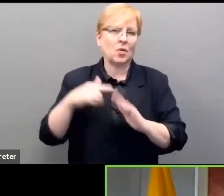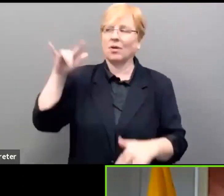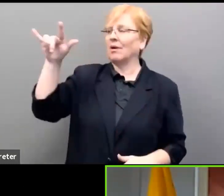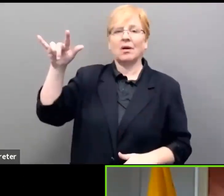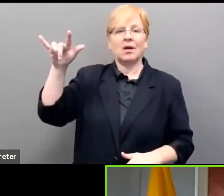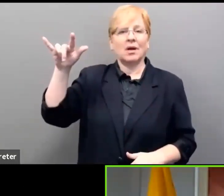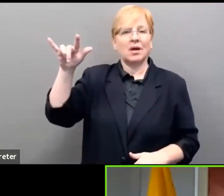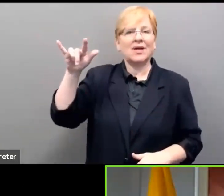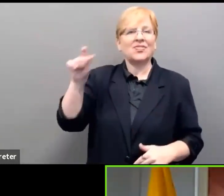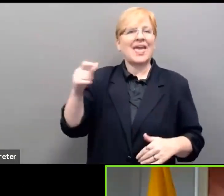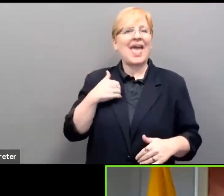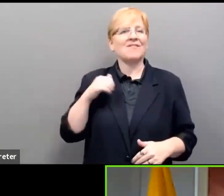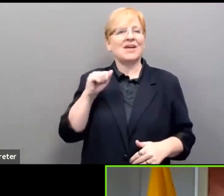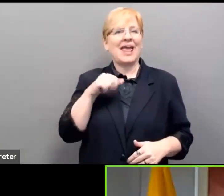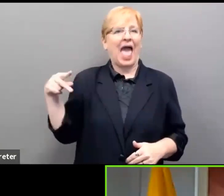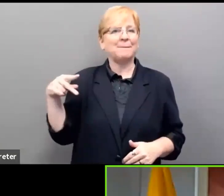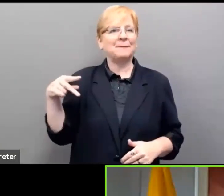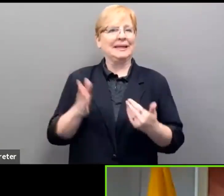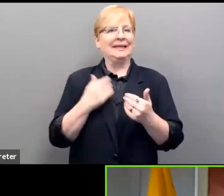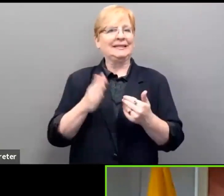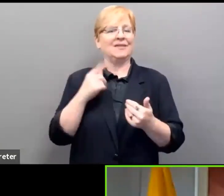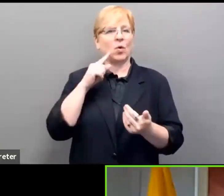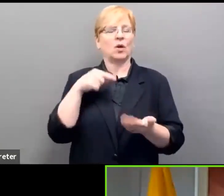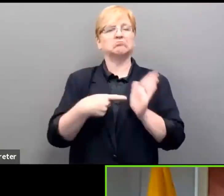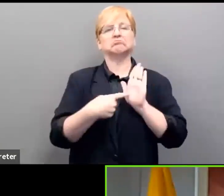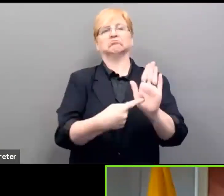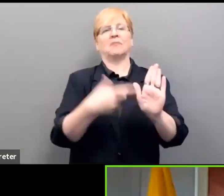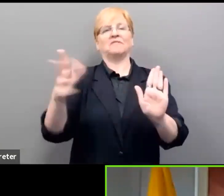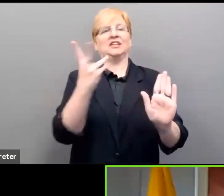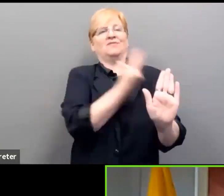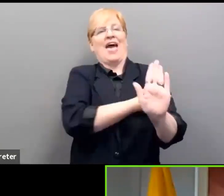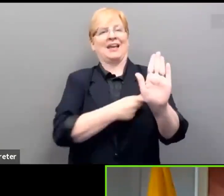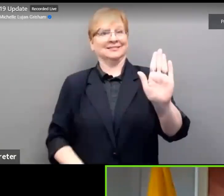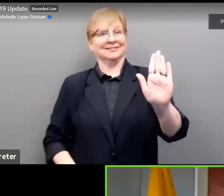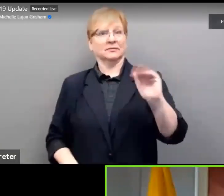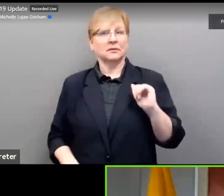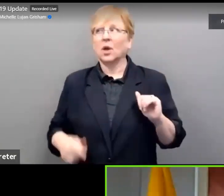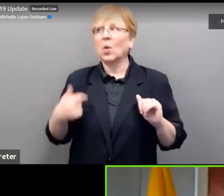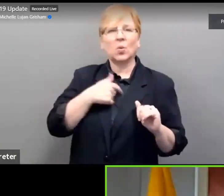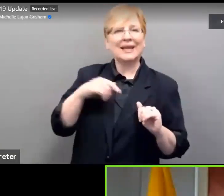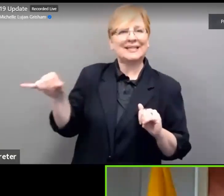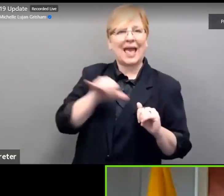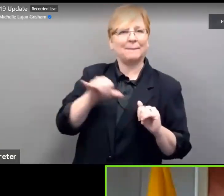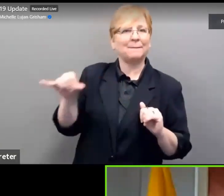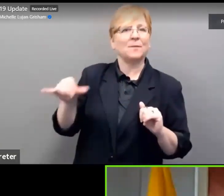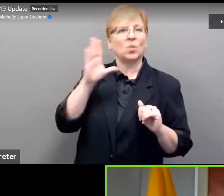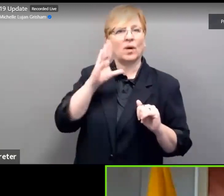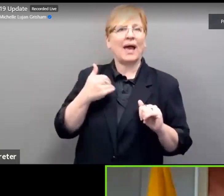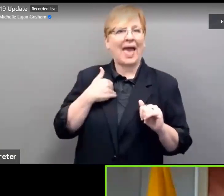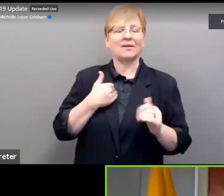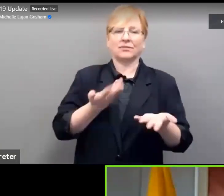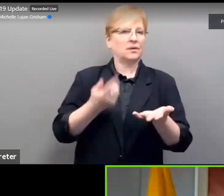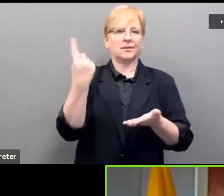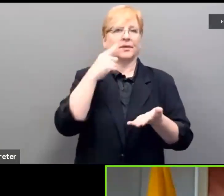porque pensamos que eso va a aumentar la seguridad y bajar la propagación. Las líneas aéreas ahora